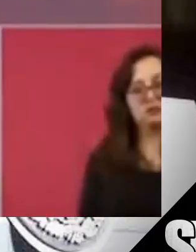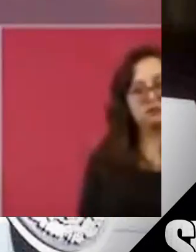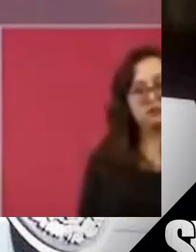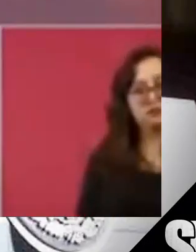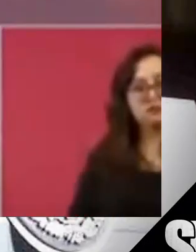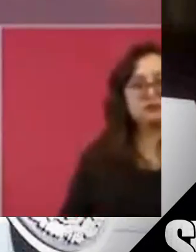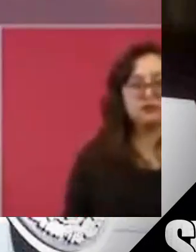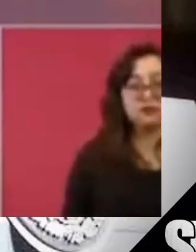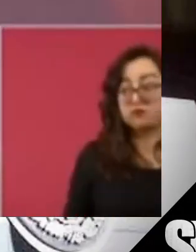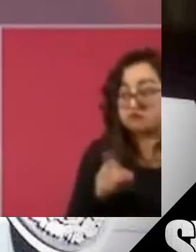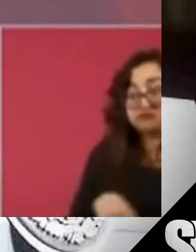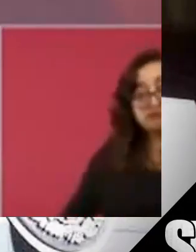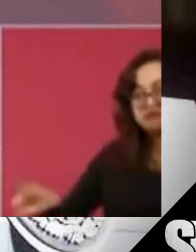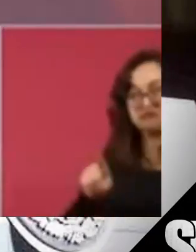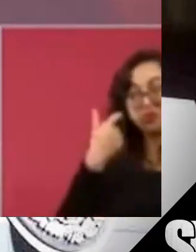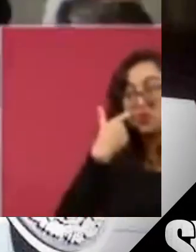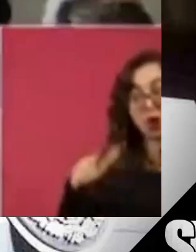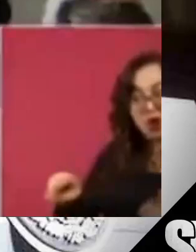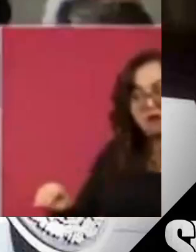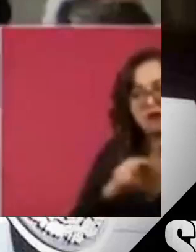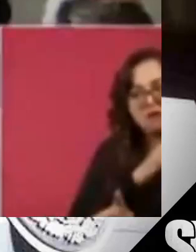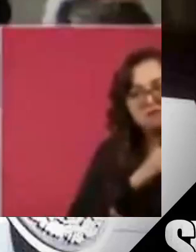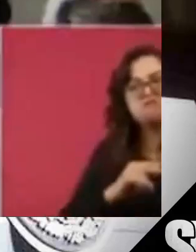Caso contrario, les vamos a imponer aranceles.